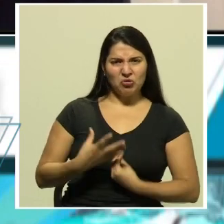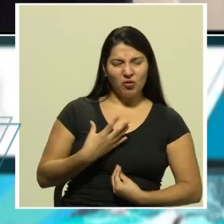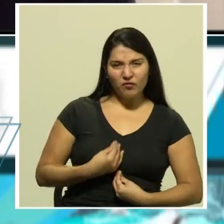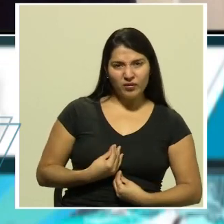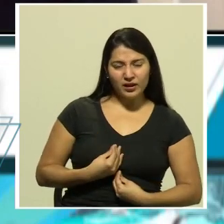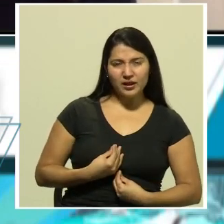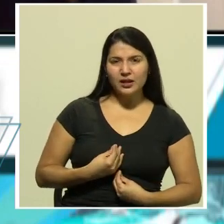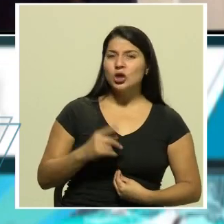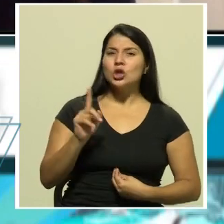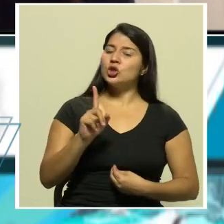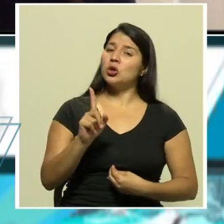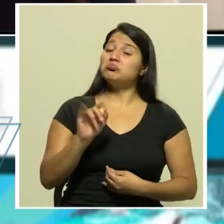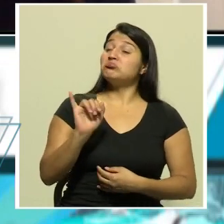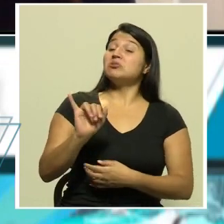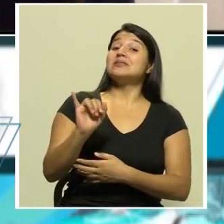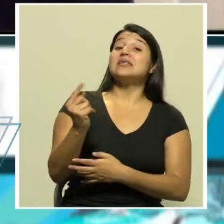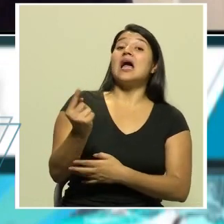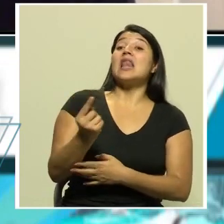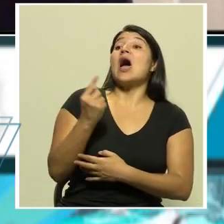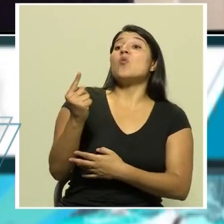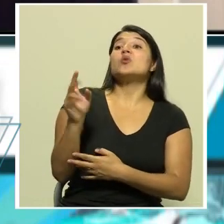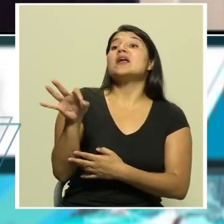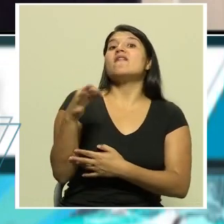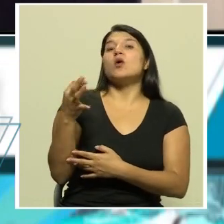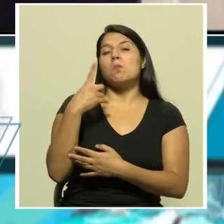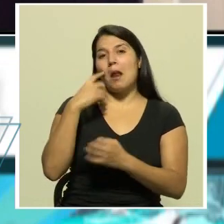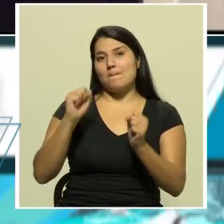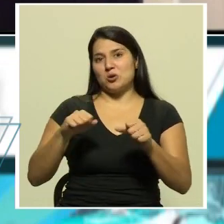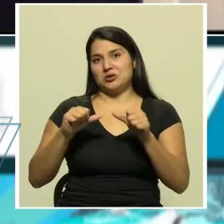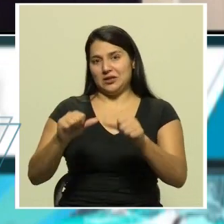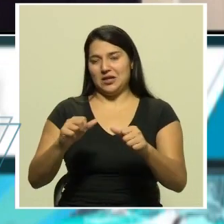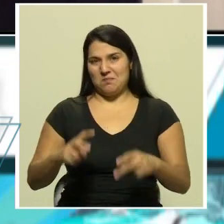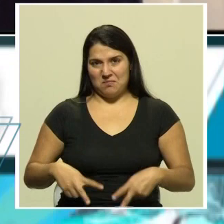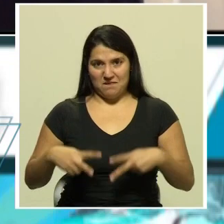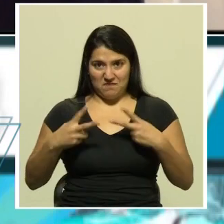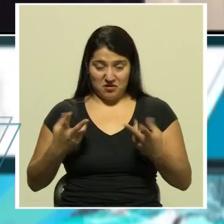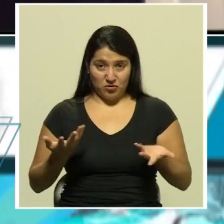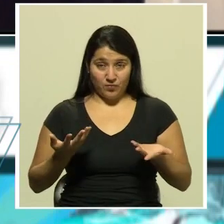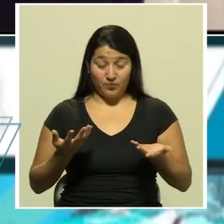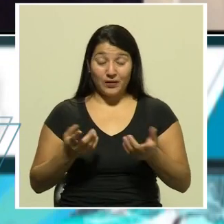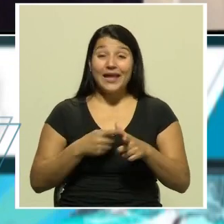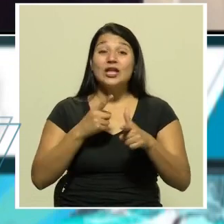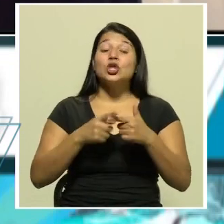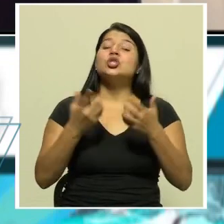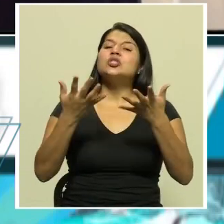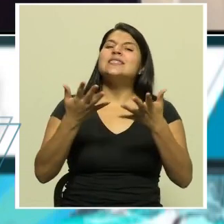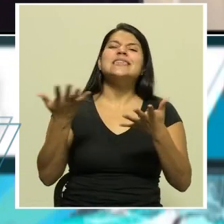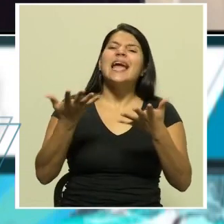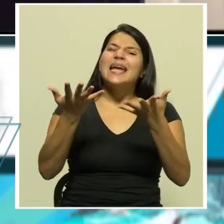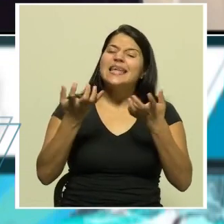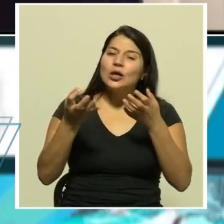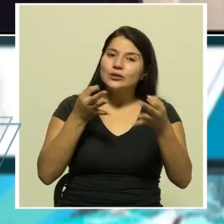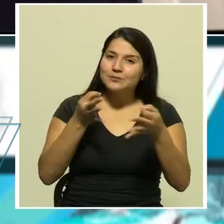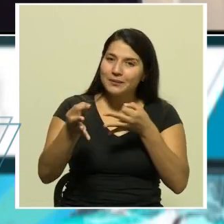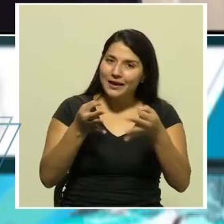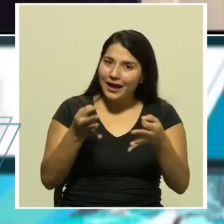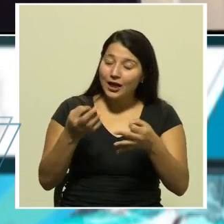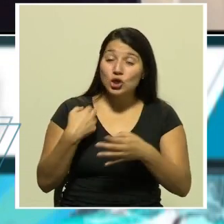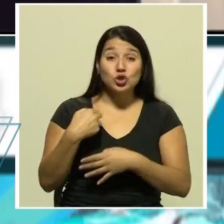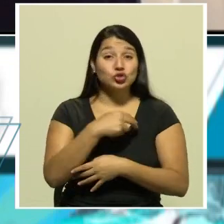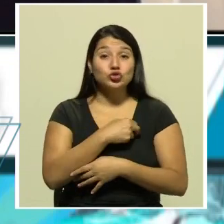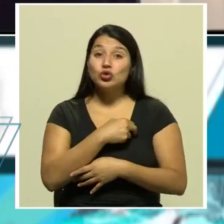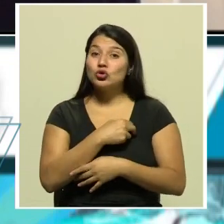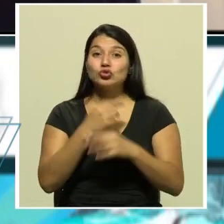el único mecanismo posible de sobrevivencia. Entonces, bueno, lo que le quiero decir un poco es que no estamos en una situación